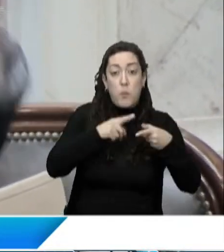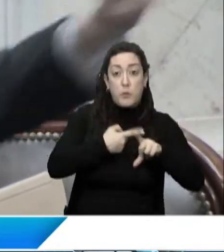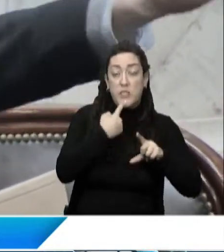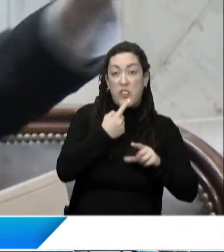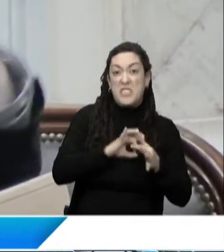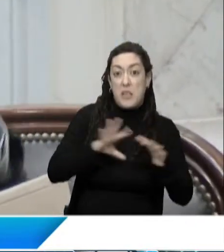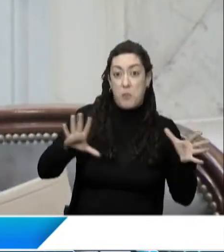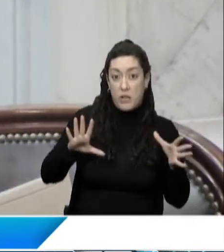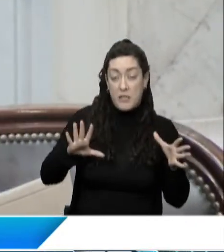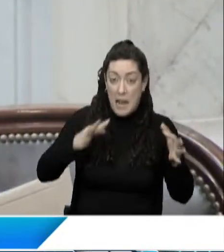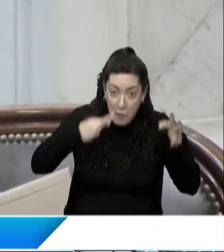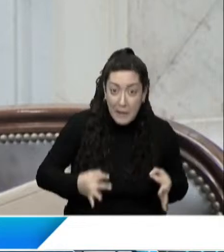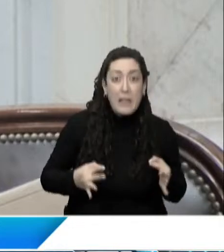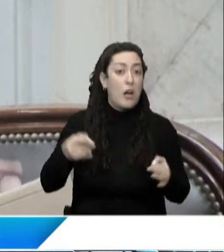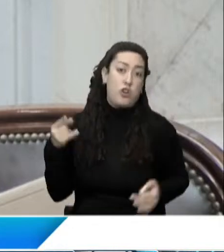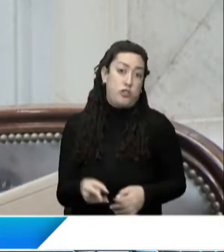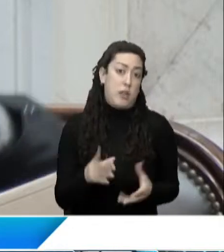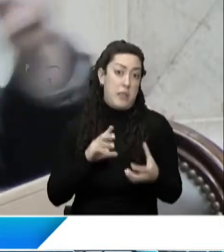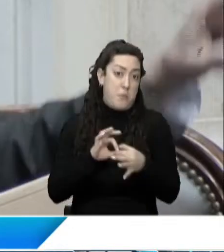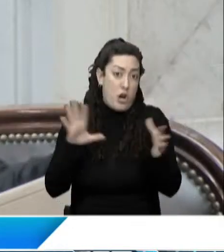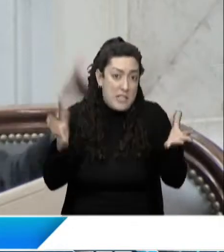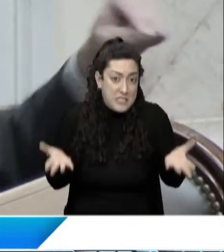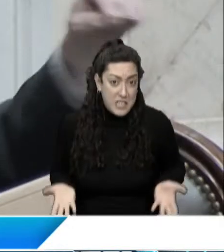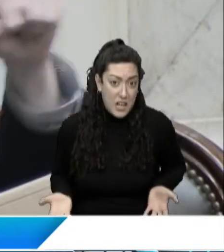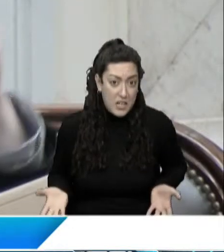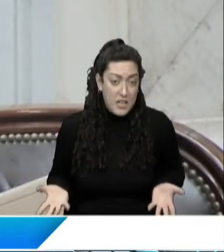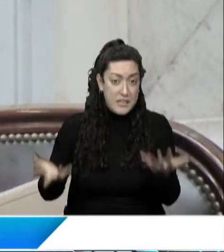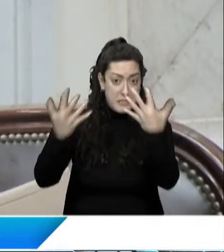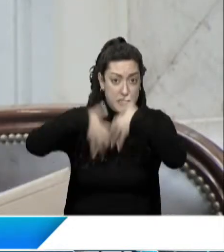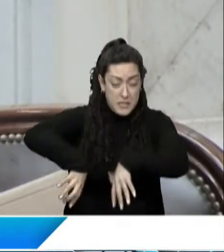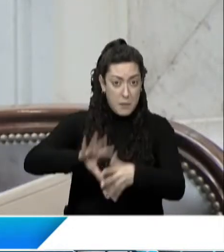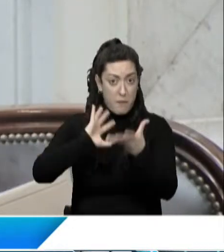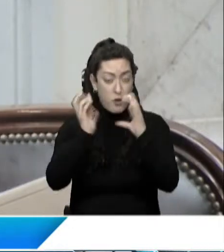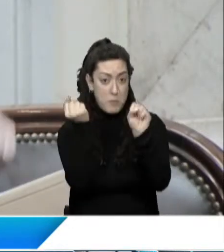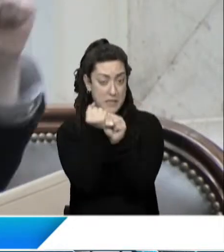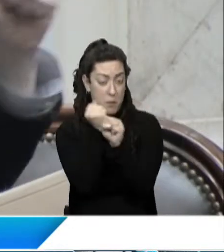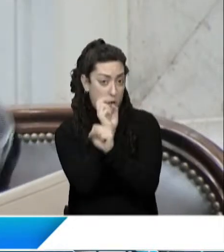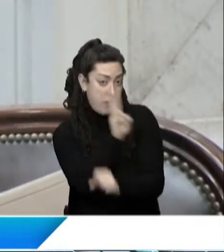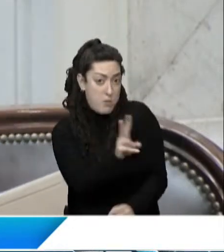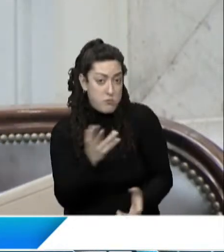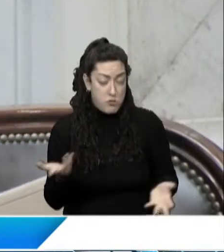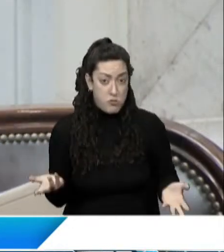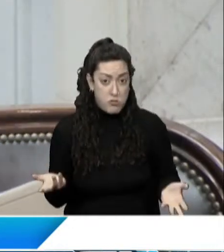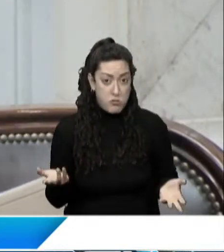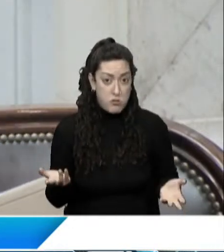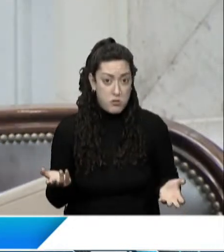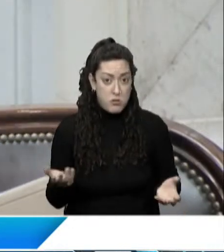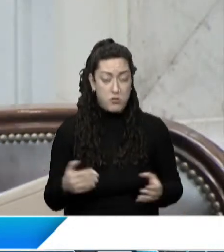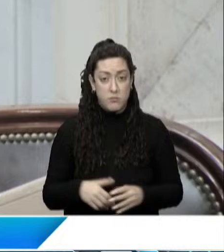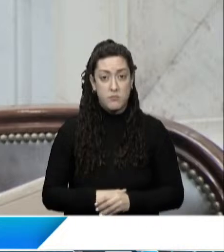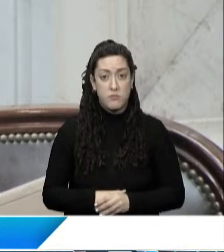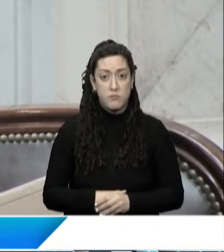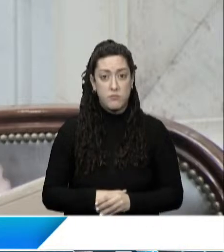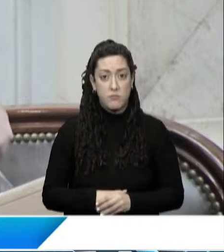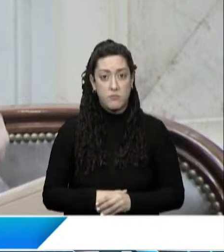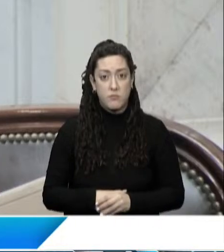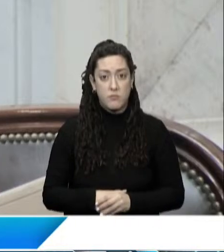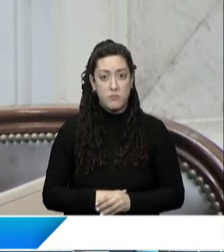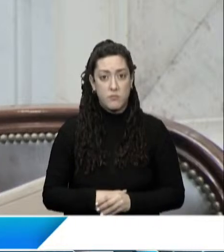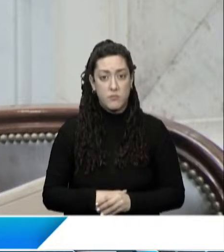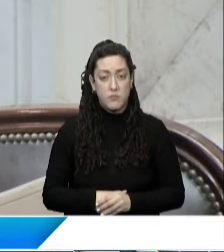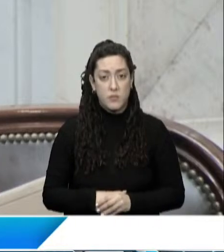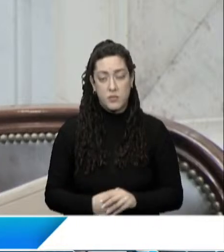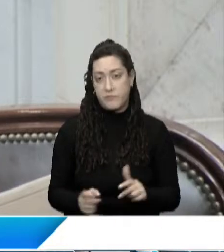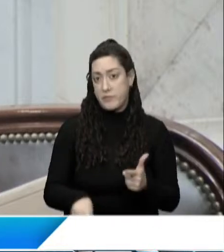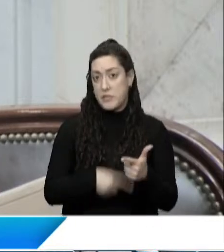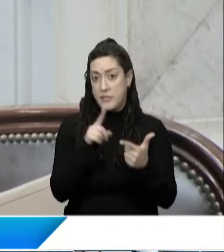es profundamente antidemocrático en un montón de mecanismos como este en el que se sostiene. Lo segundo